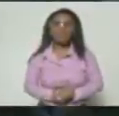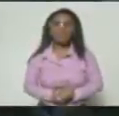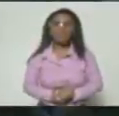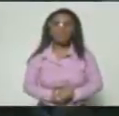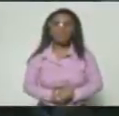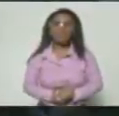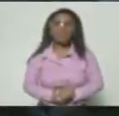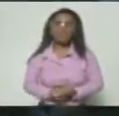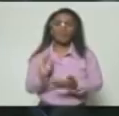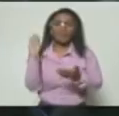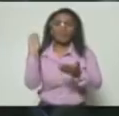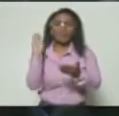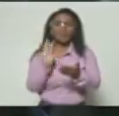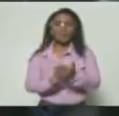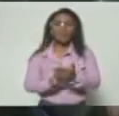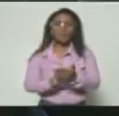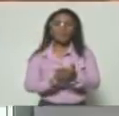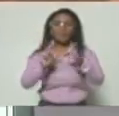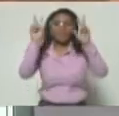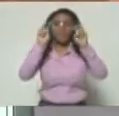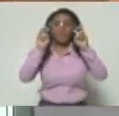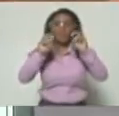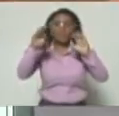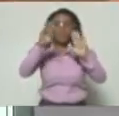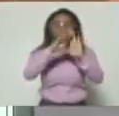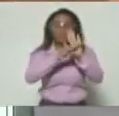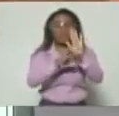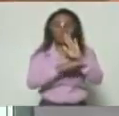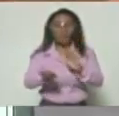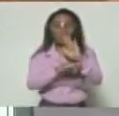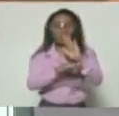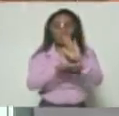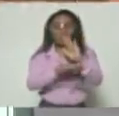por el establecimiento de un nuevo orden mundial.